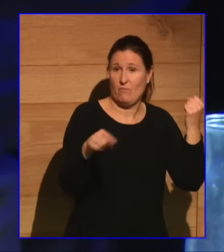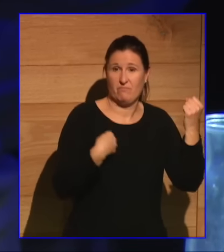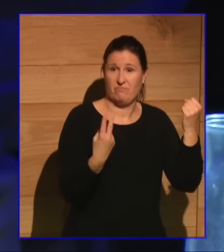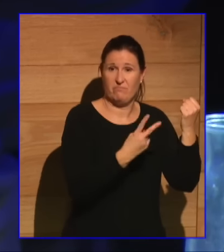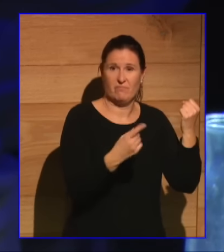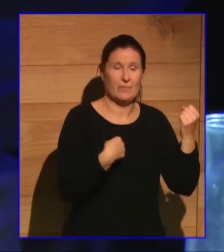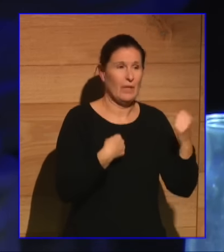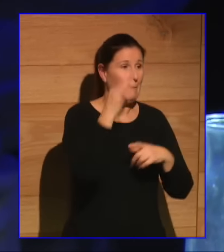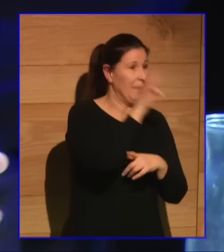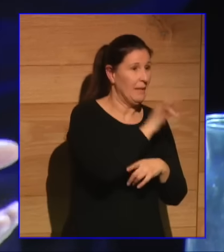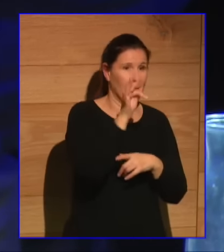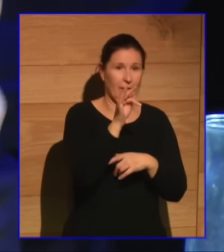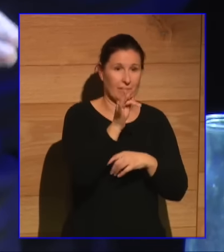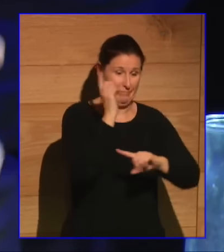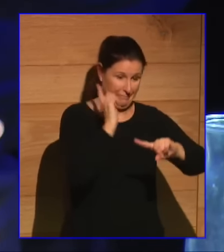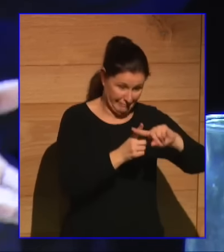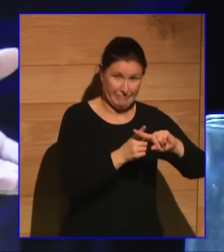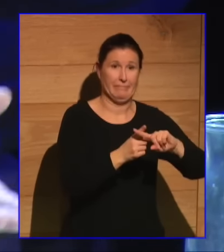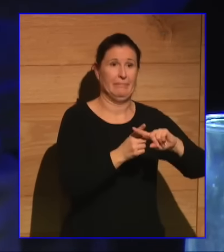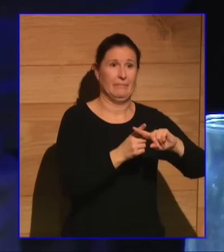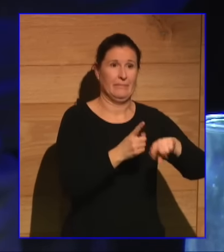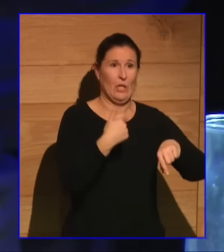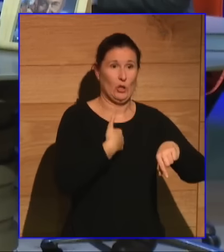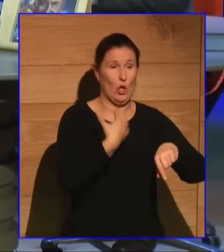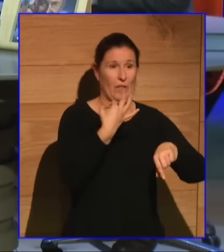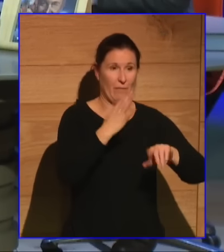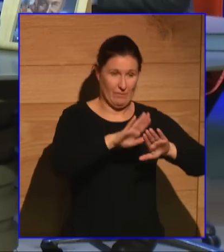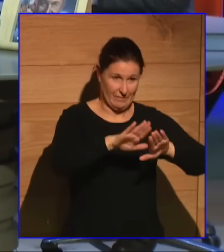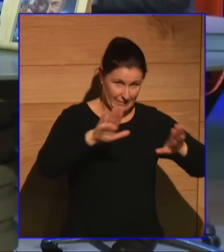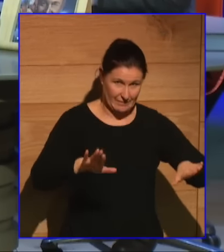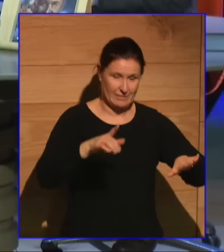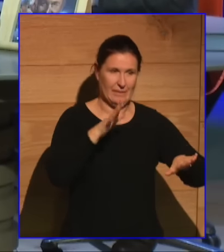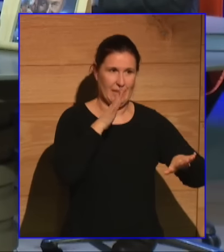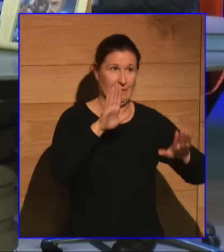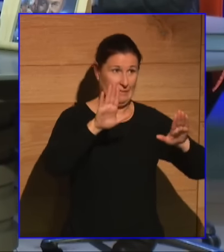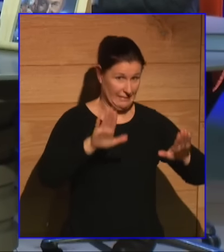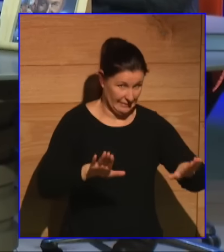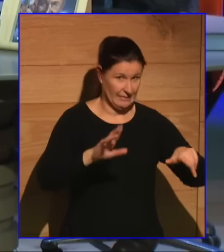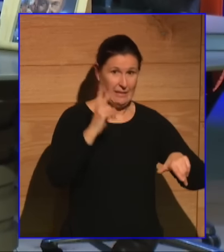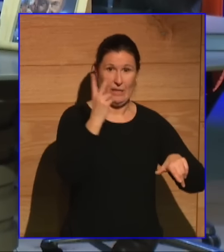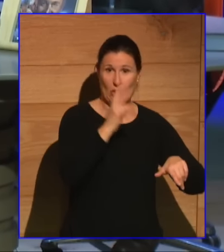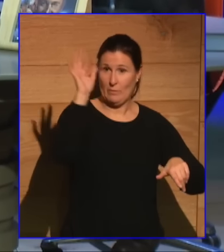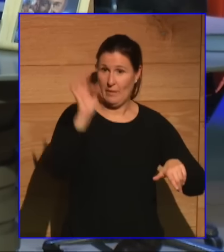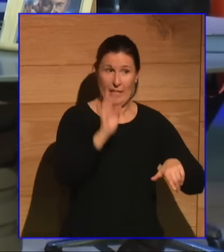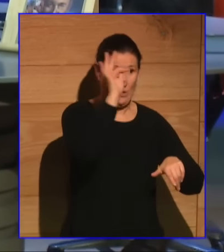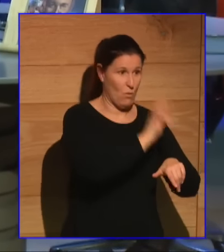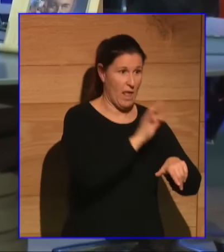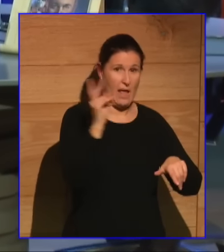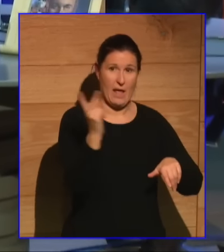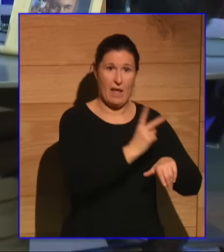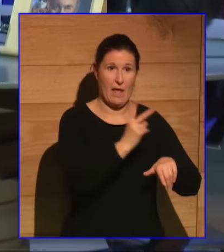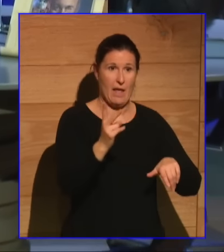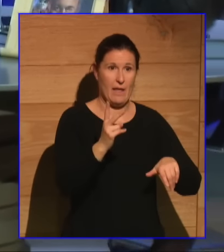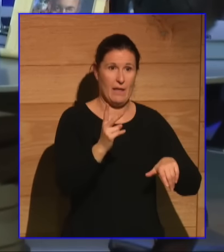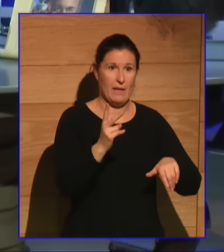películas, porque veo que es que si no voy a tener que hacer yo un Deus Ex Machina... Entre medias de estas dos películas, una película que